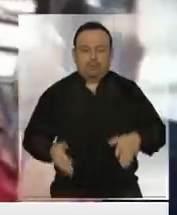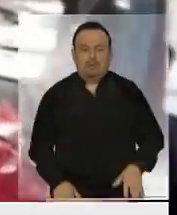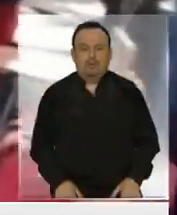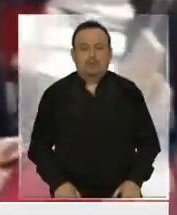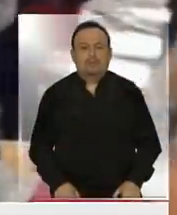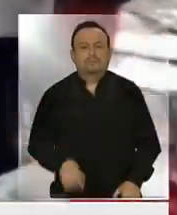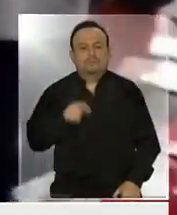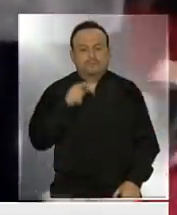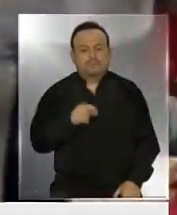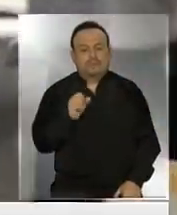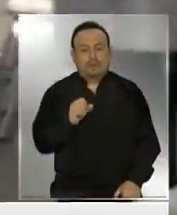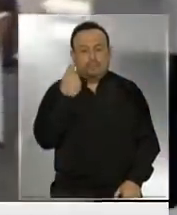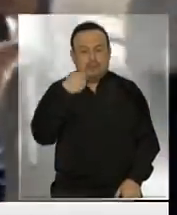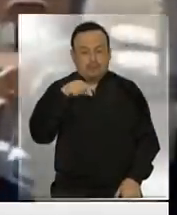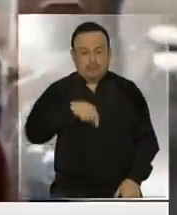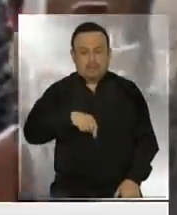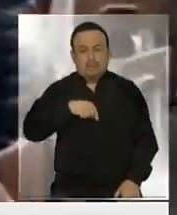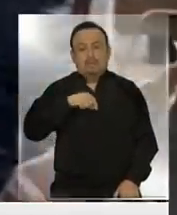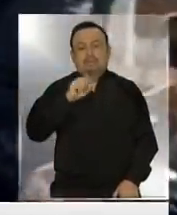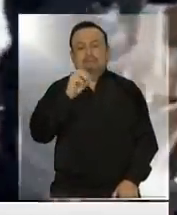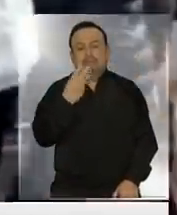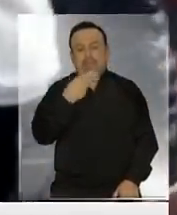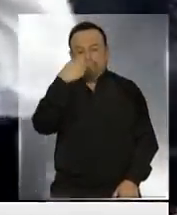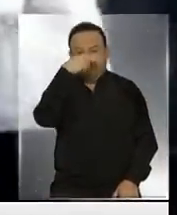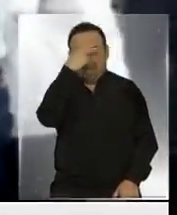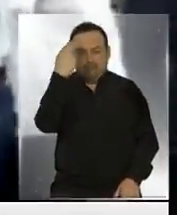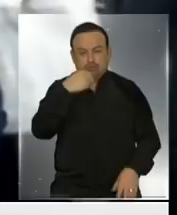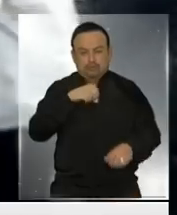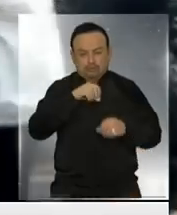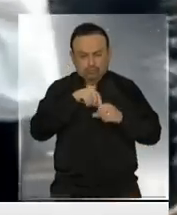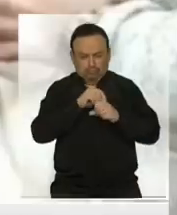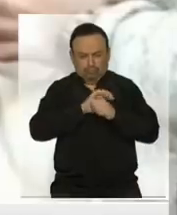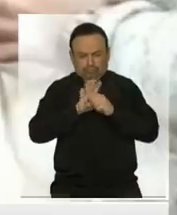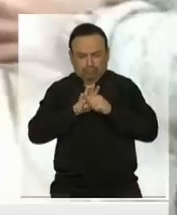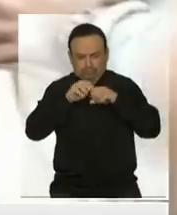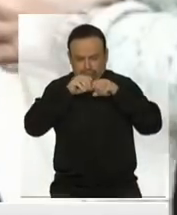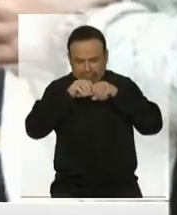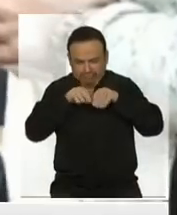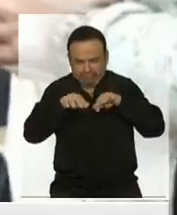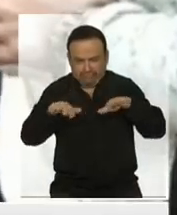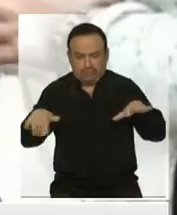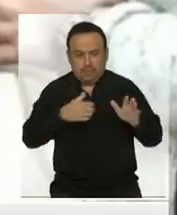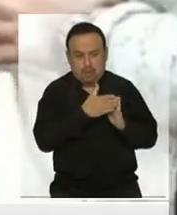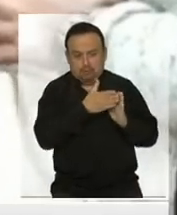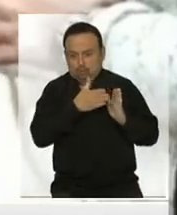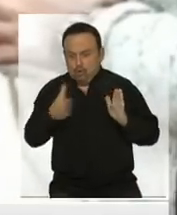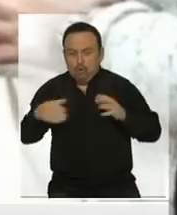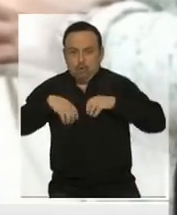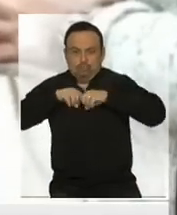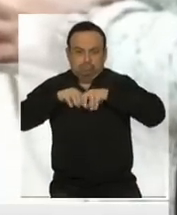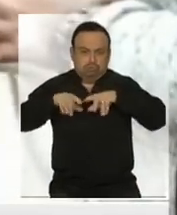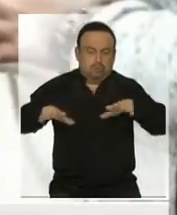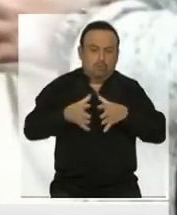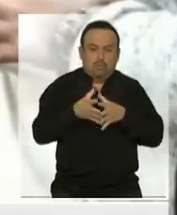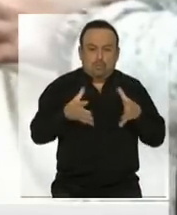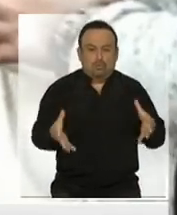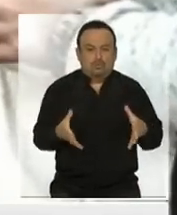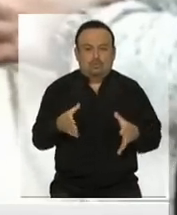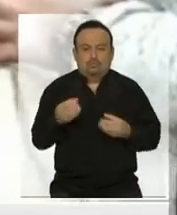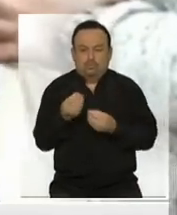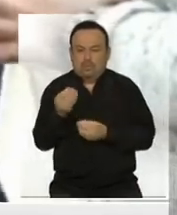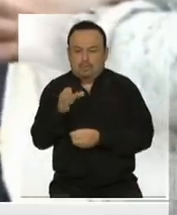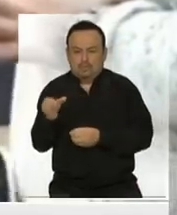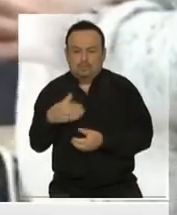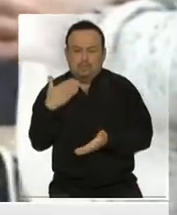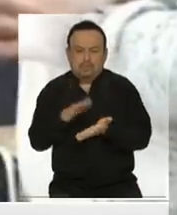el primer caso de coronavirus lo altamente contagioso que es esta enfermedad y a decir verdad da la impresión de que por lo menos por parte